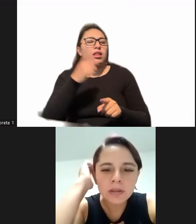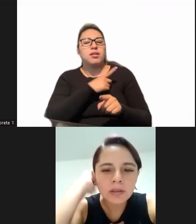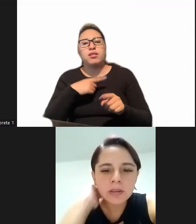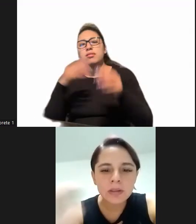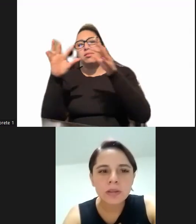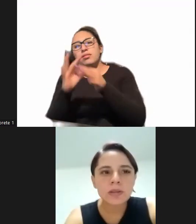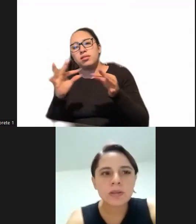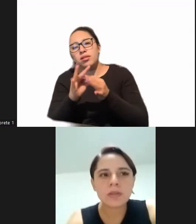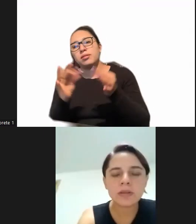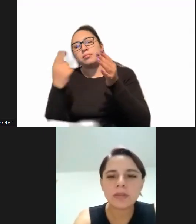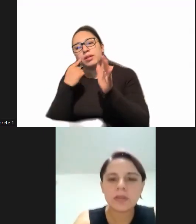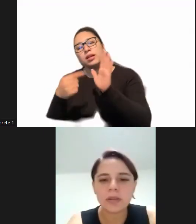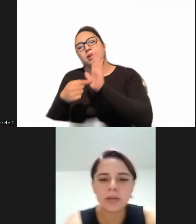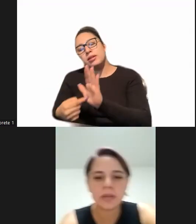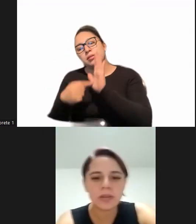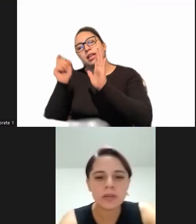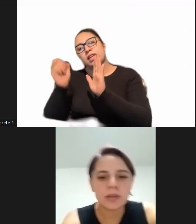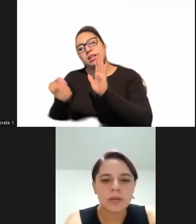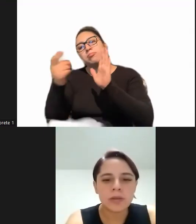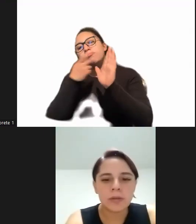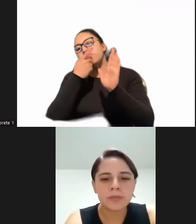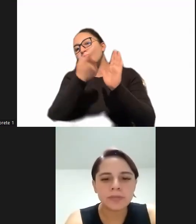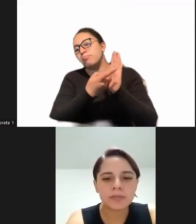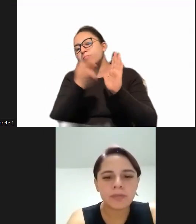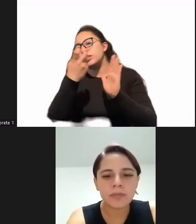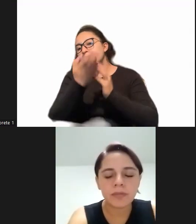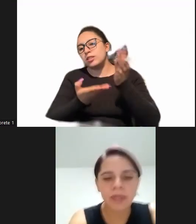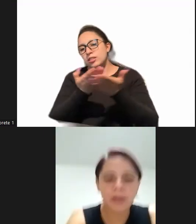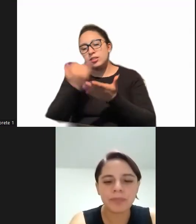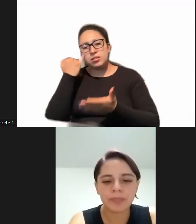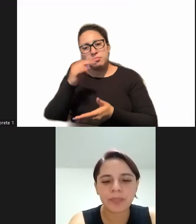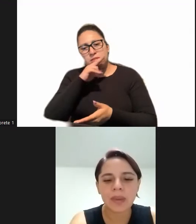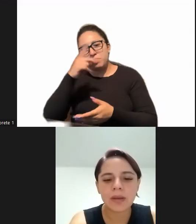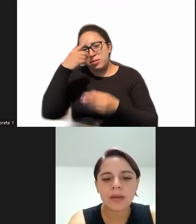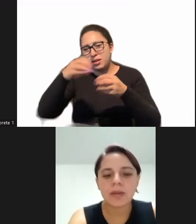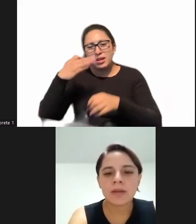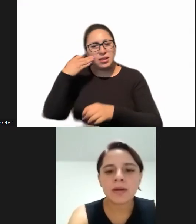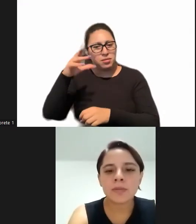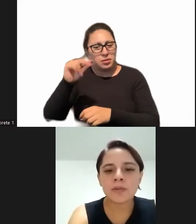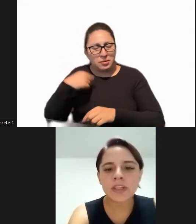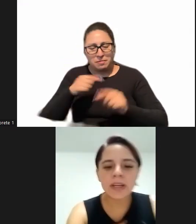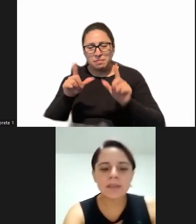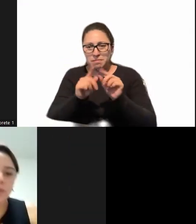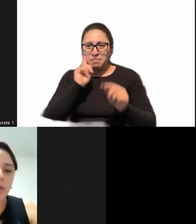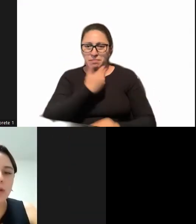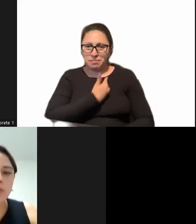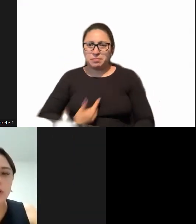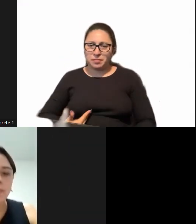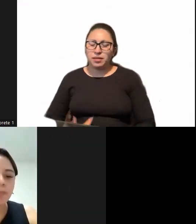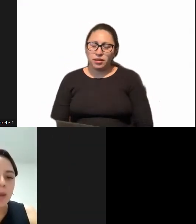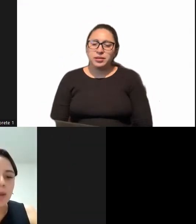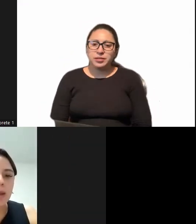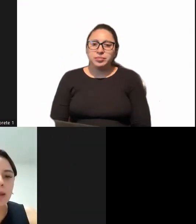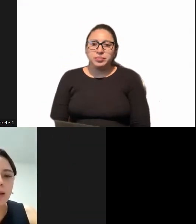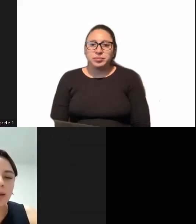explicarle de qué trata cada iniciativa. Es cuanto, diputada presidenta. Muchas gracias, diputada